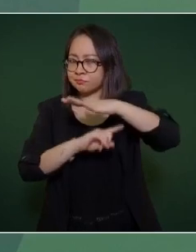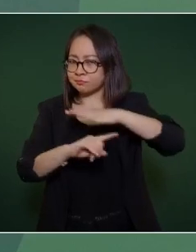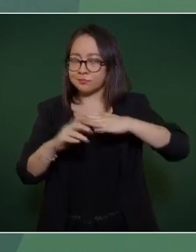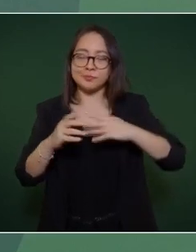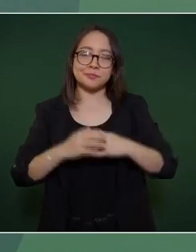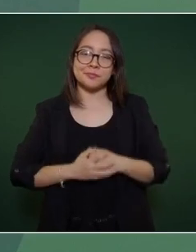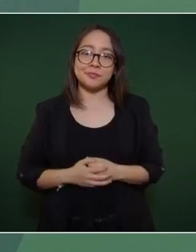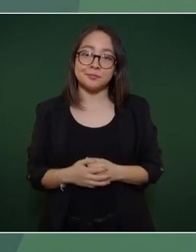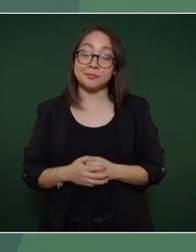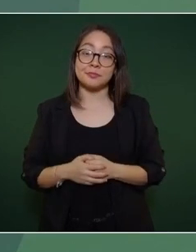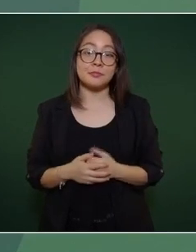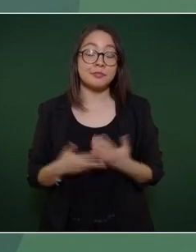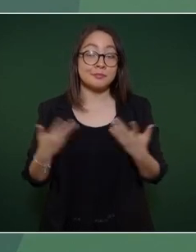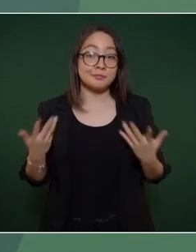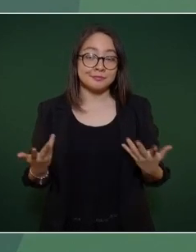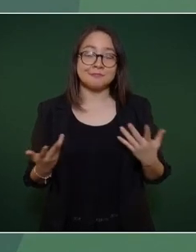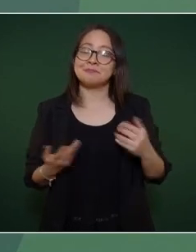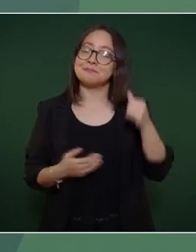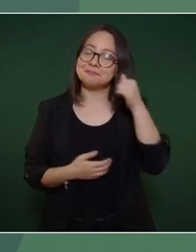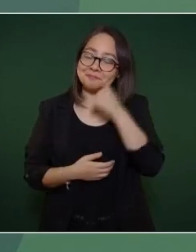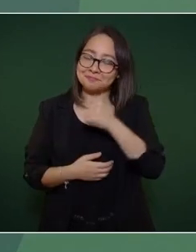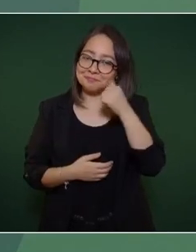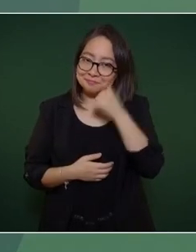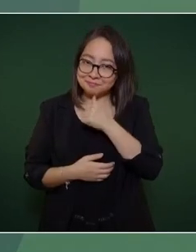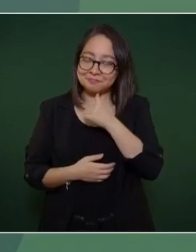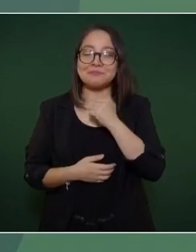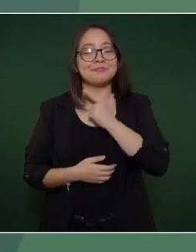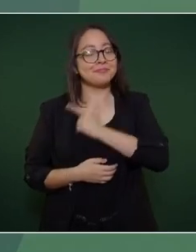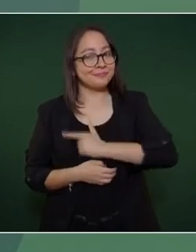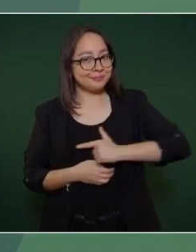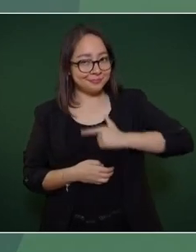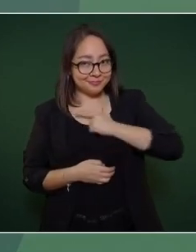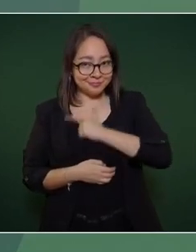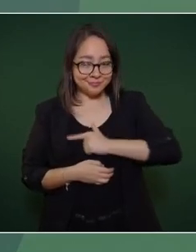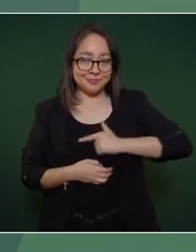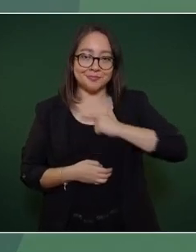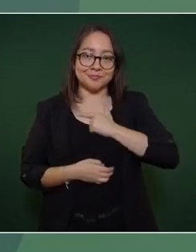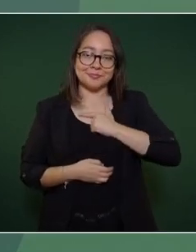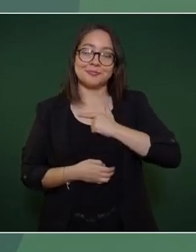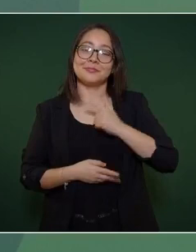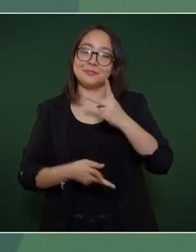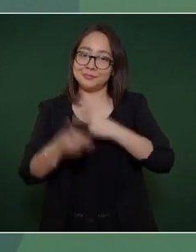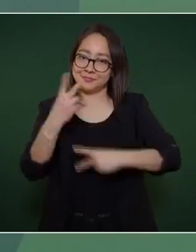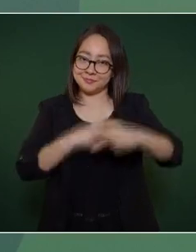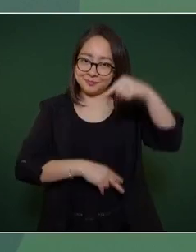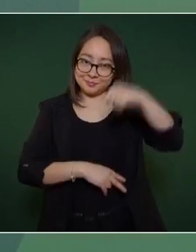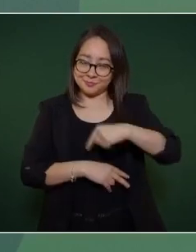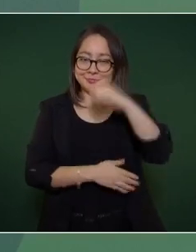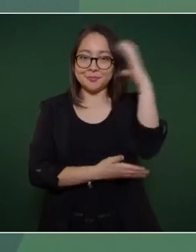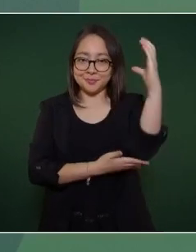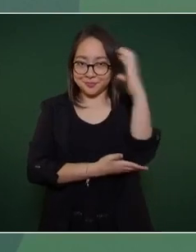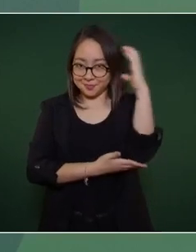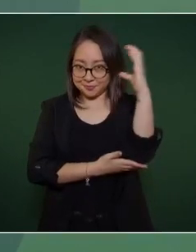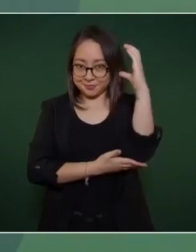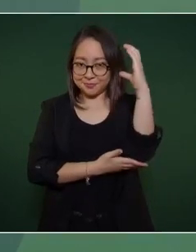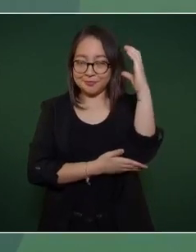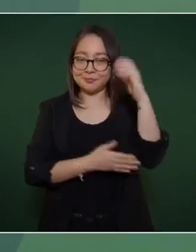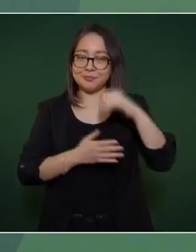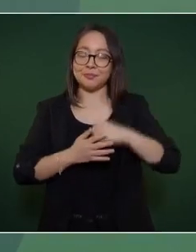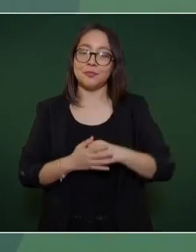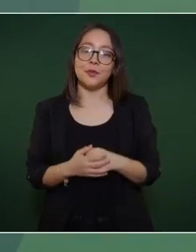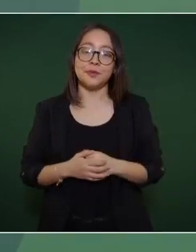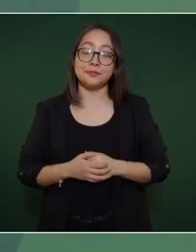como siempre, repito, mucho gusto estar aquí en Coatzacoalcos. Esta es